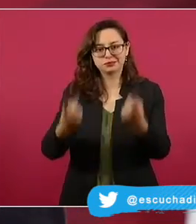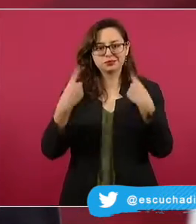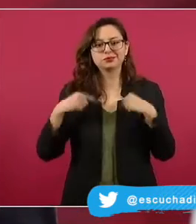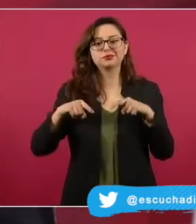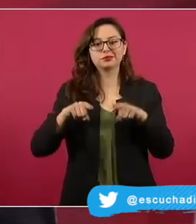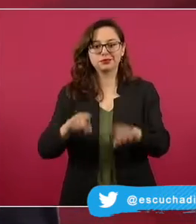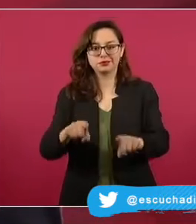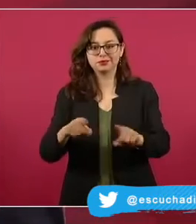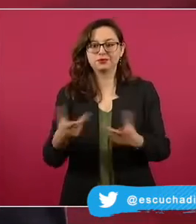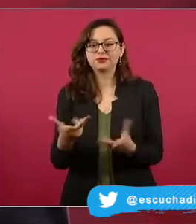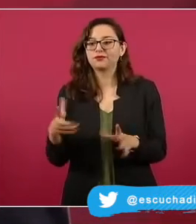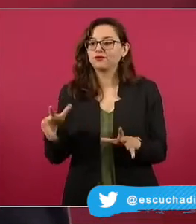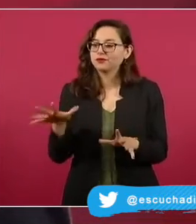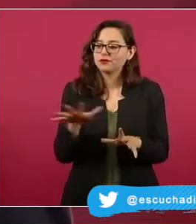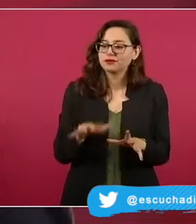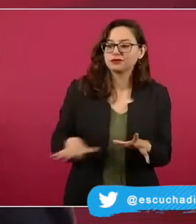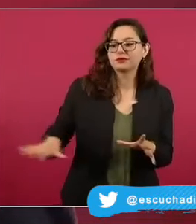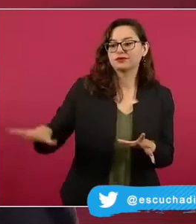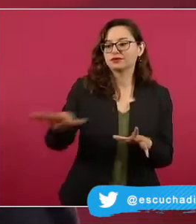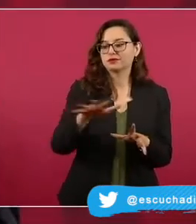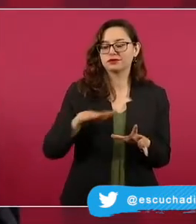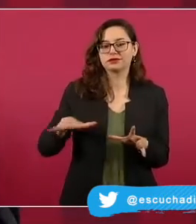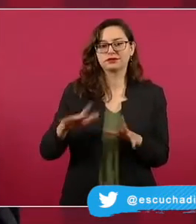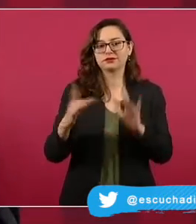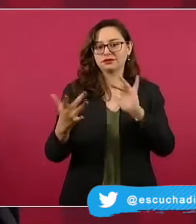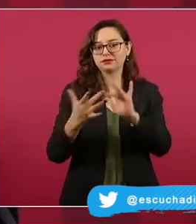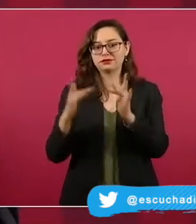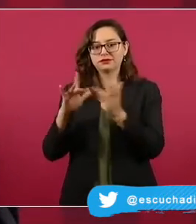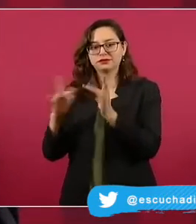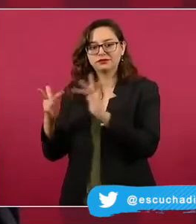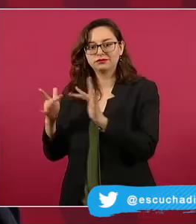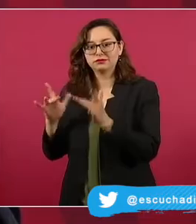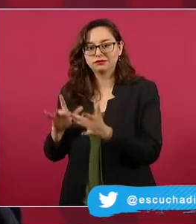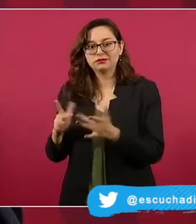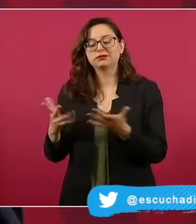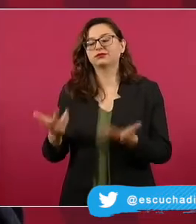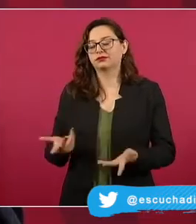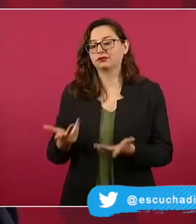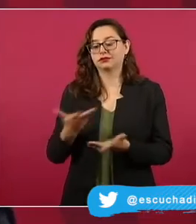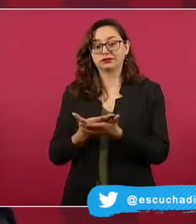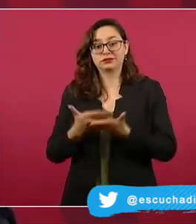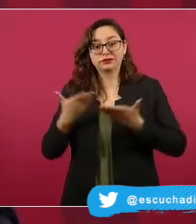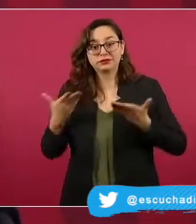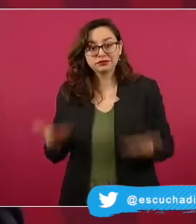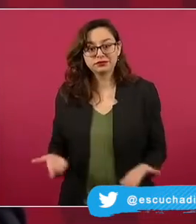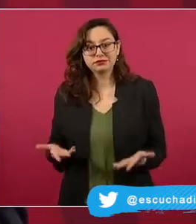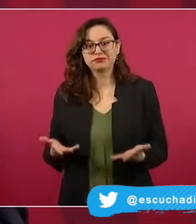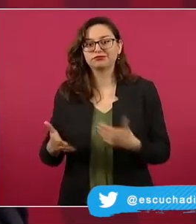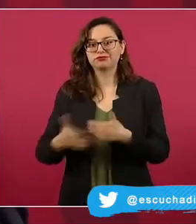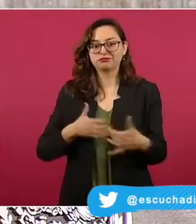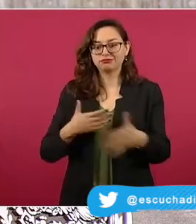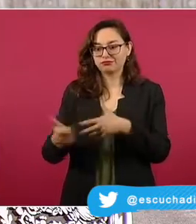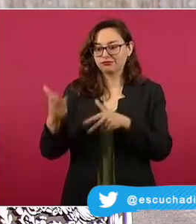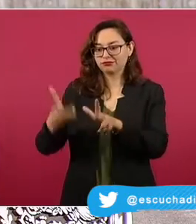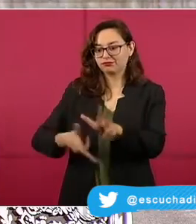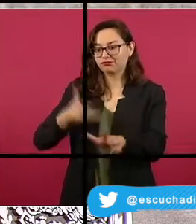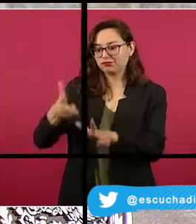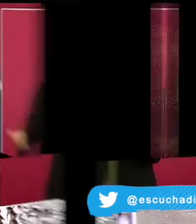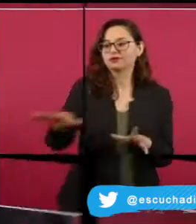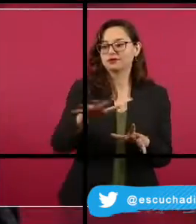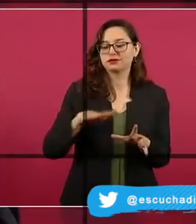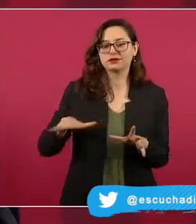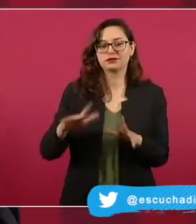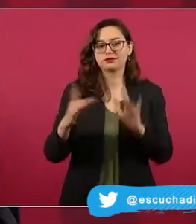$95.52. Toda esa región, ciudades. Finalmente, el presidente mayas, reconoce que su gobierno cometió un error al publicar un